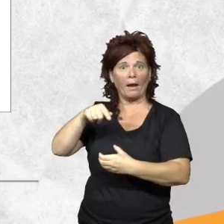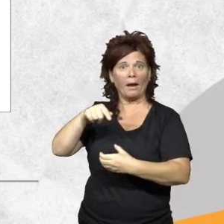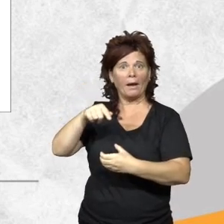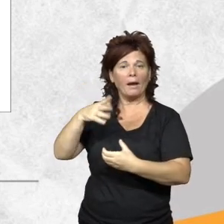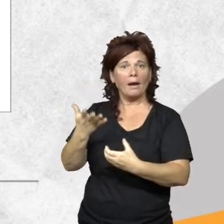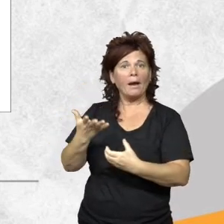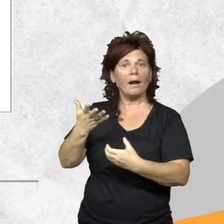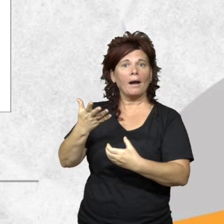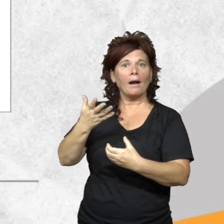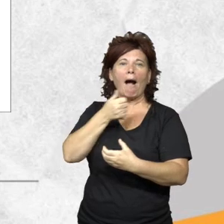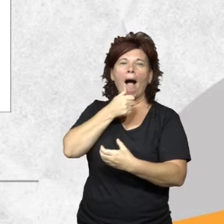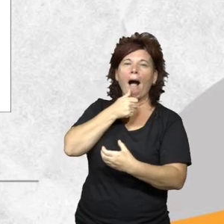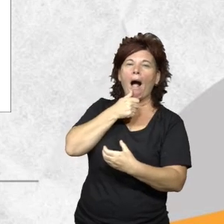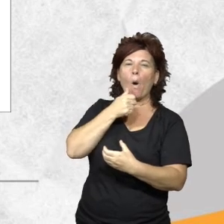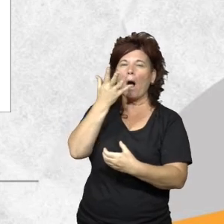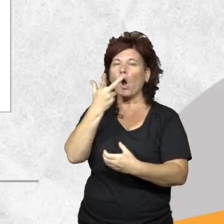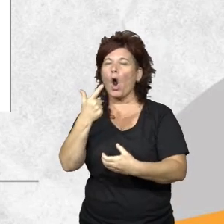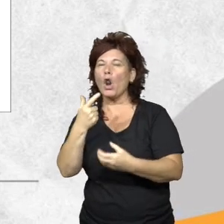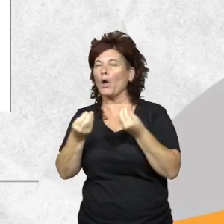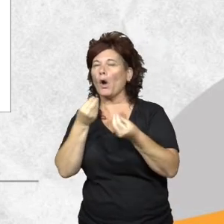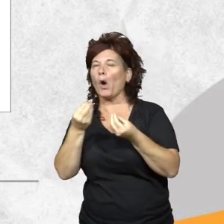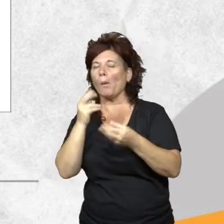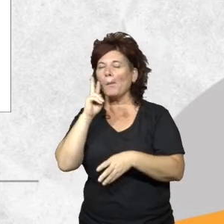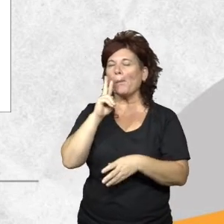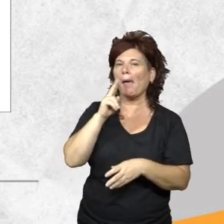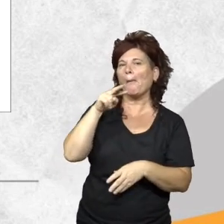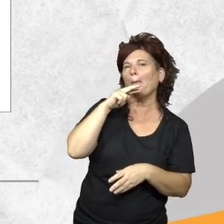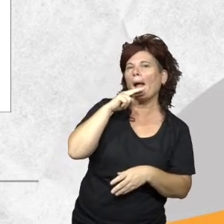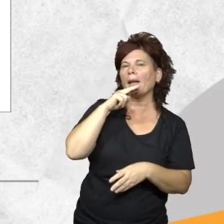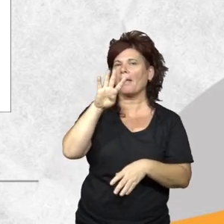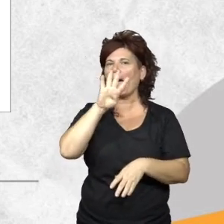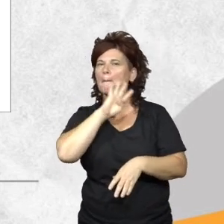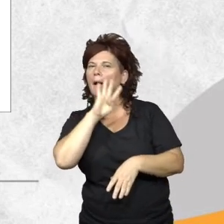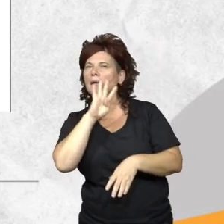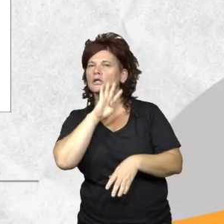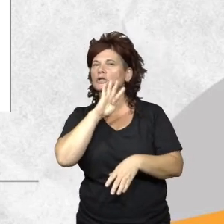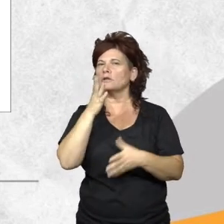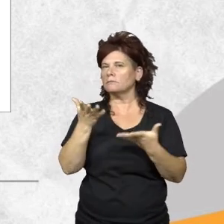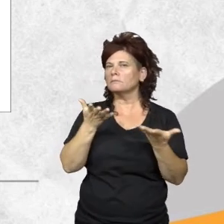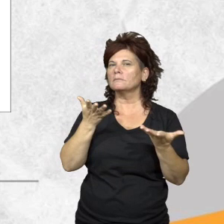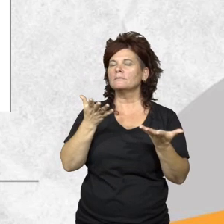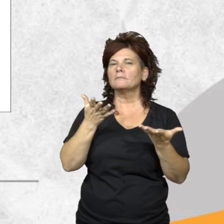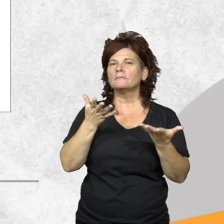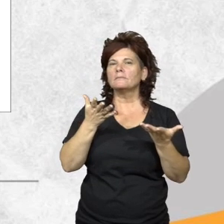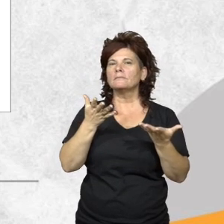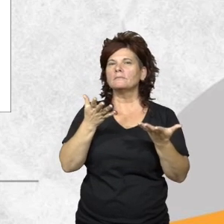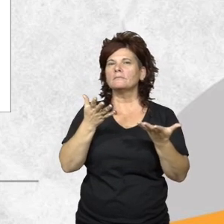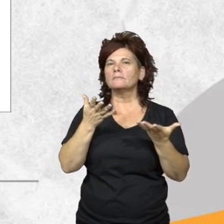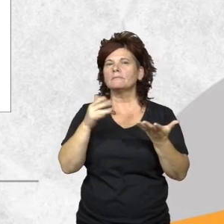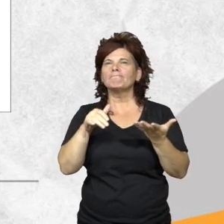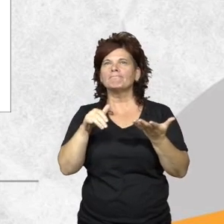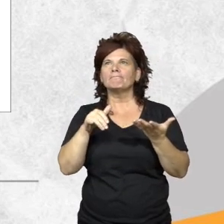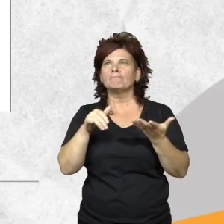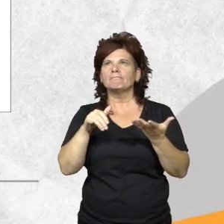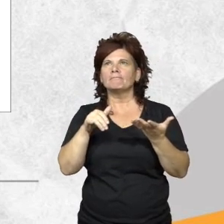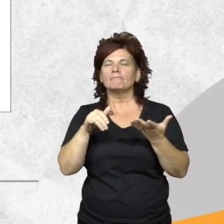indica cómo es el agua de color cuando el cianosemáforo es verde, amarillo, y son así, como que ya es una